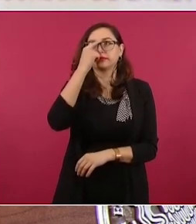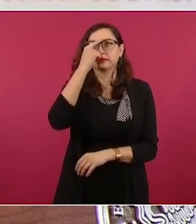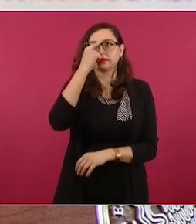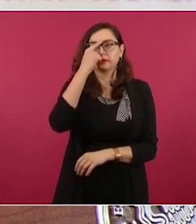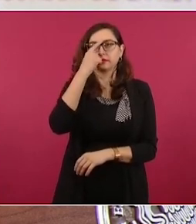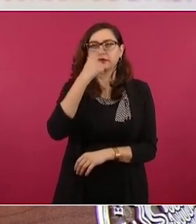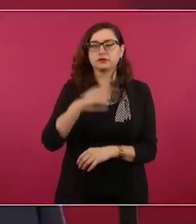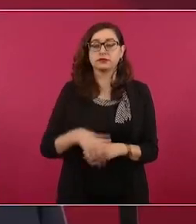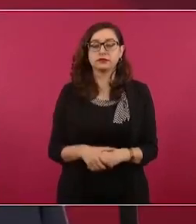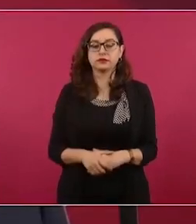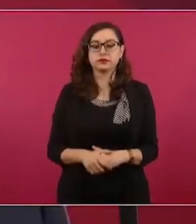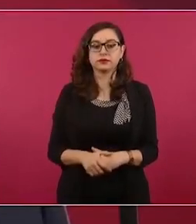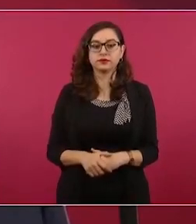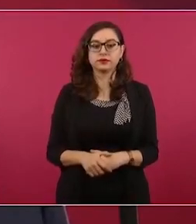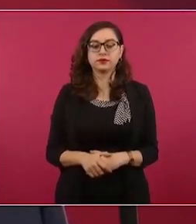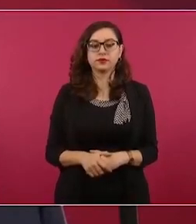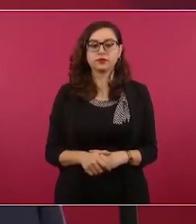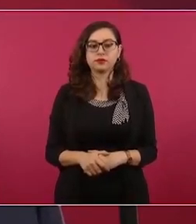en